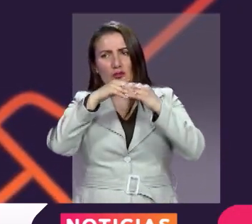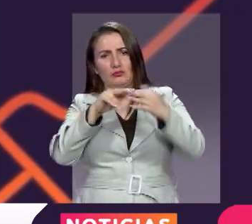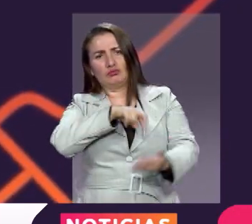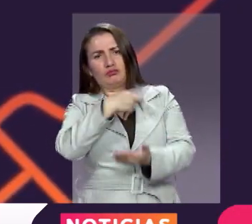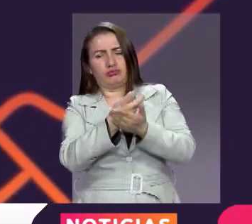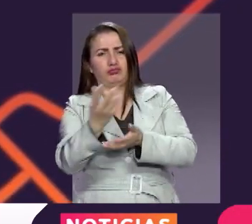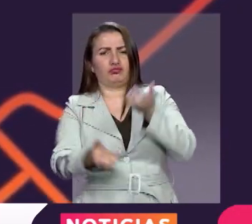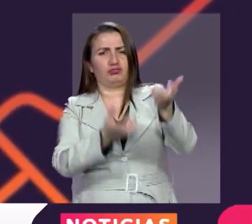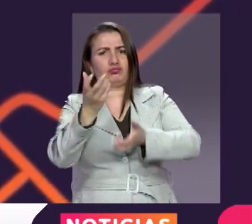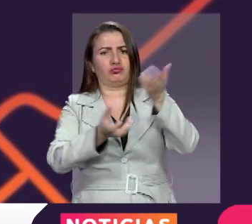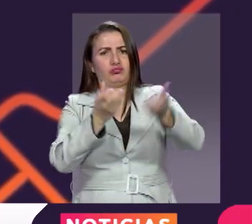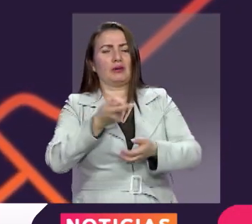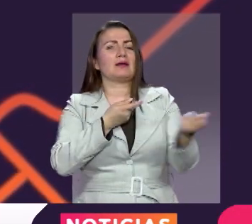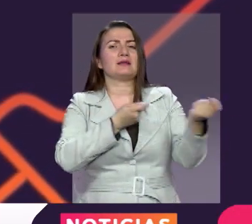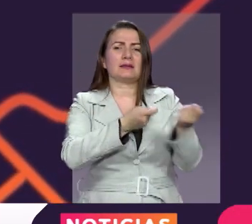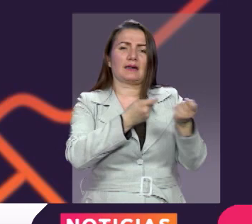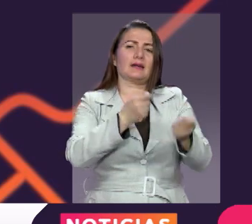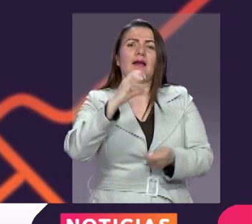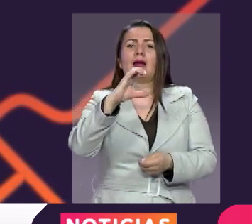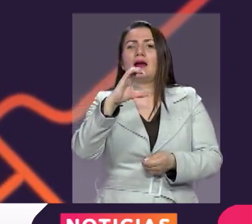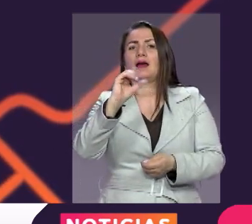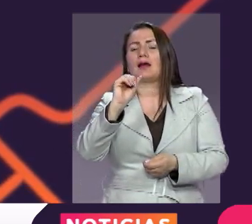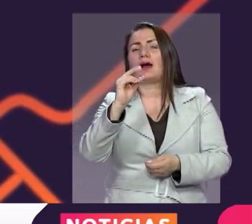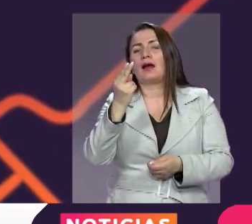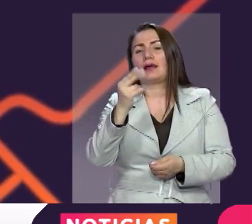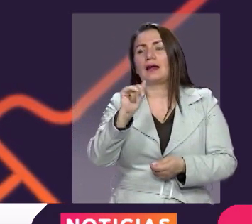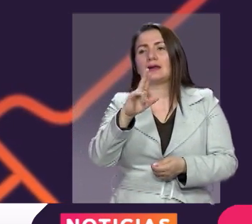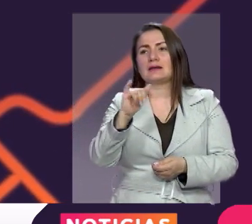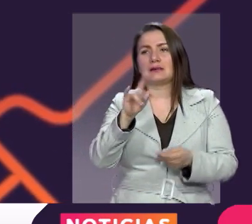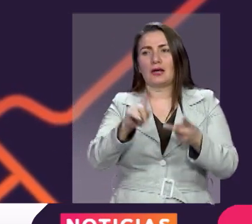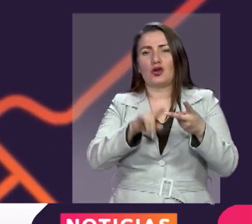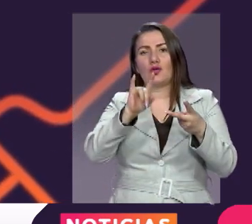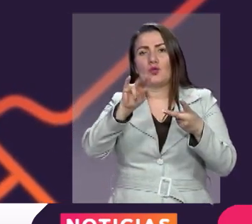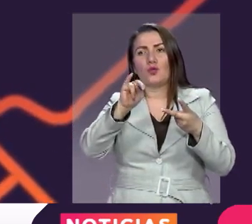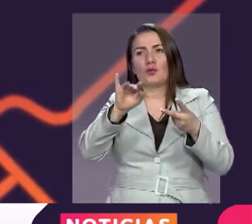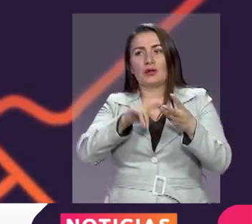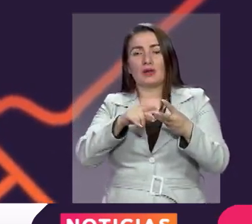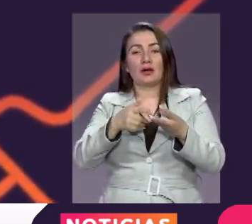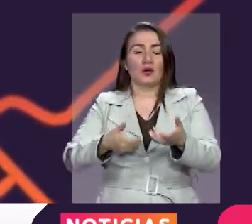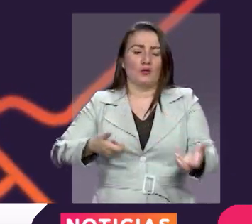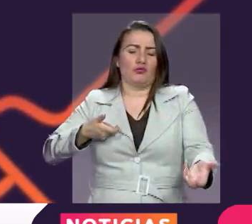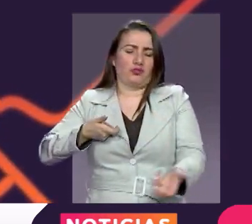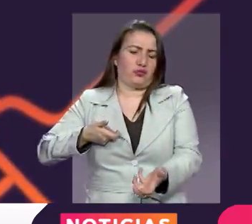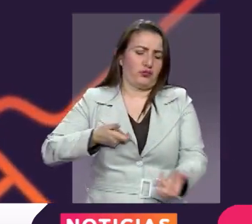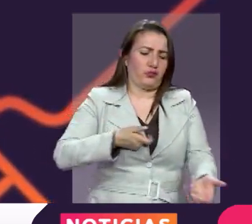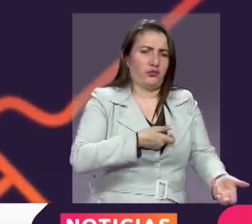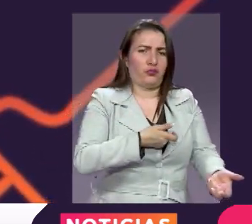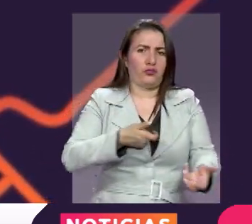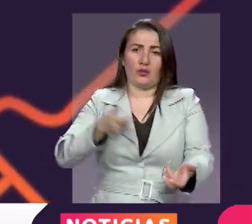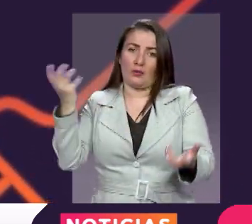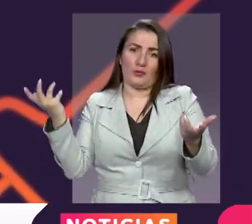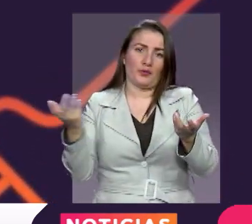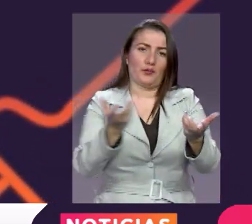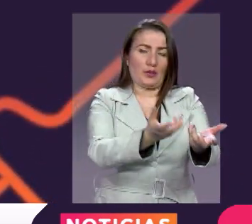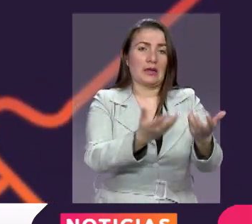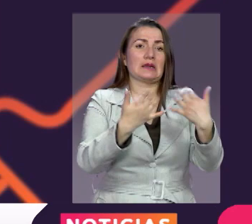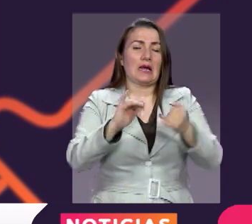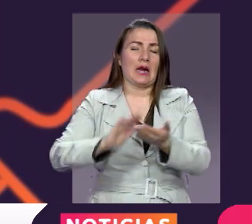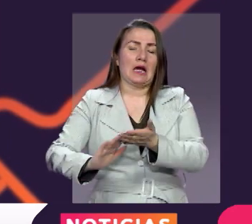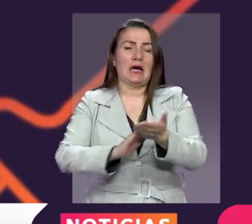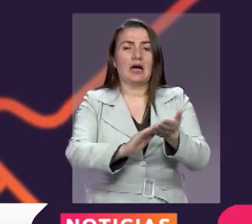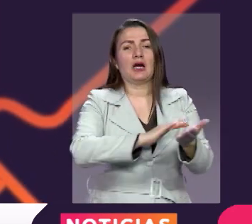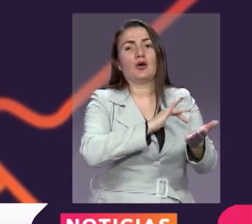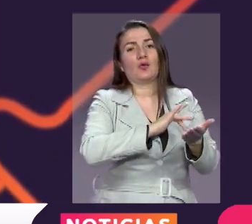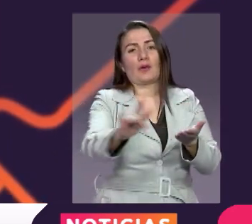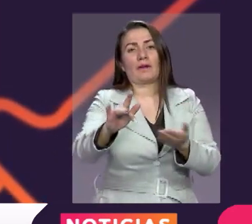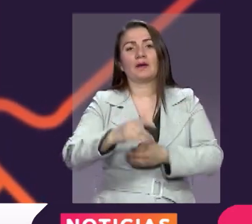cercanía a los municipios de Caquesá, Une y Chipaque. El Cuerpo de Bomberos de Cundinamarca atendió la emergencia y los organismos de